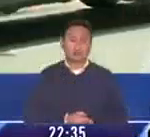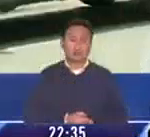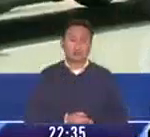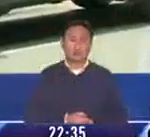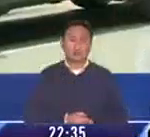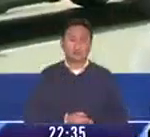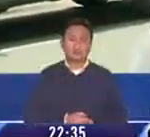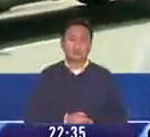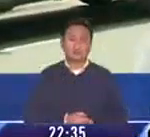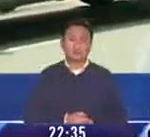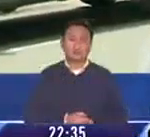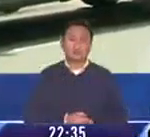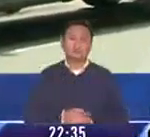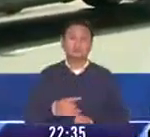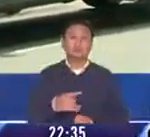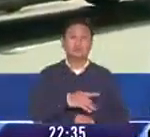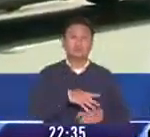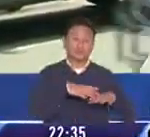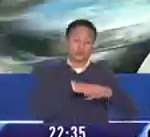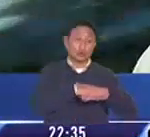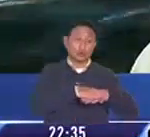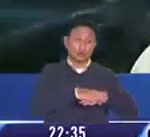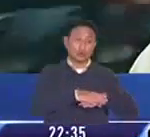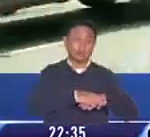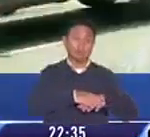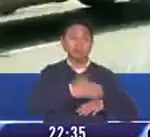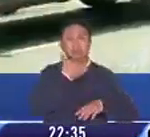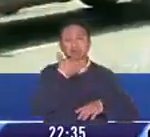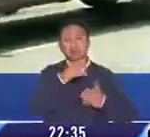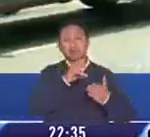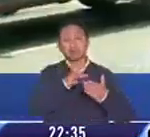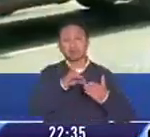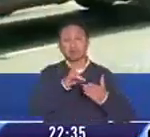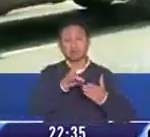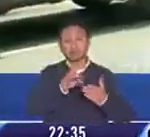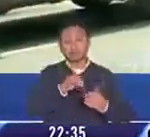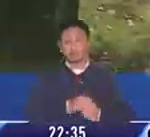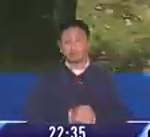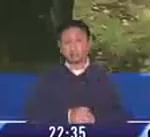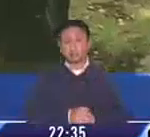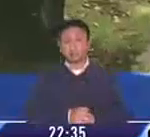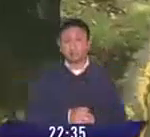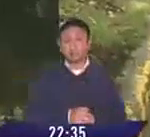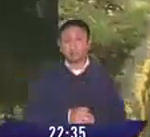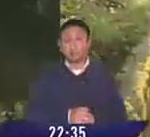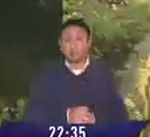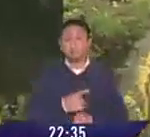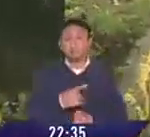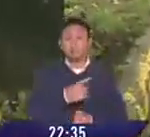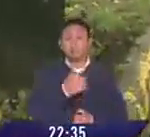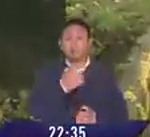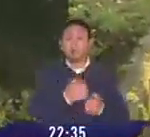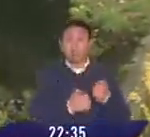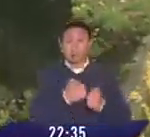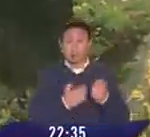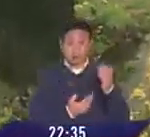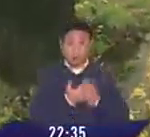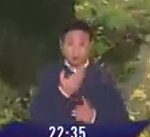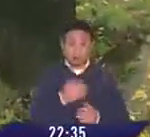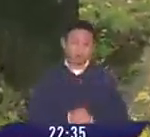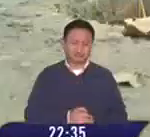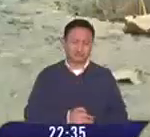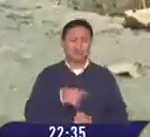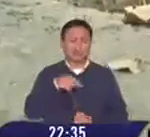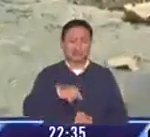más que todo, los sumideros deberían ser plásticos, como ya me parece que lo están poniendo. La problemática no es nueva y se convierte en un